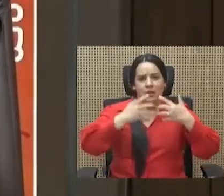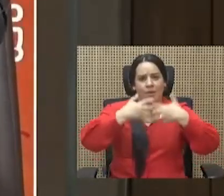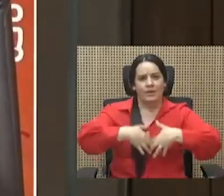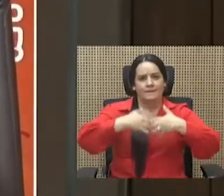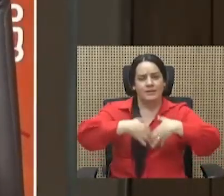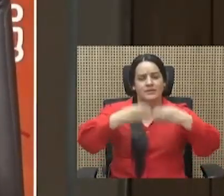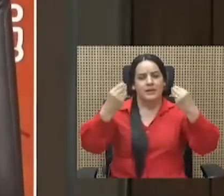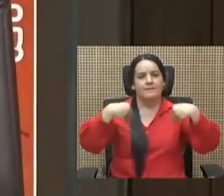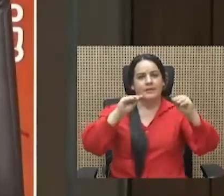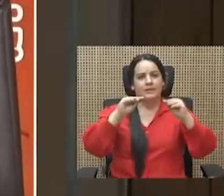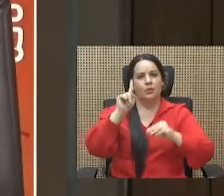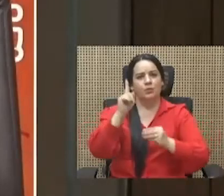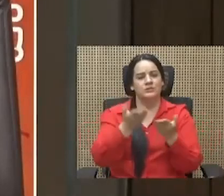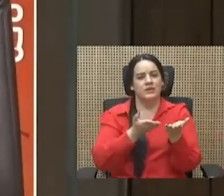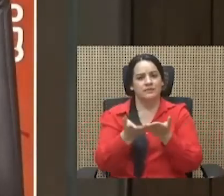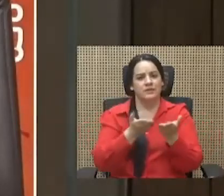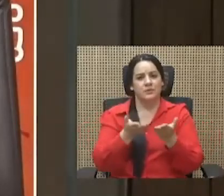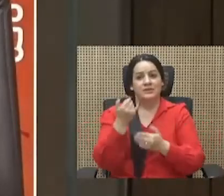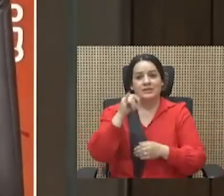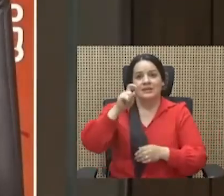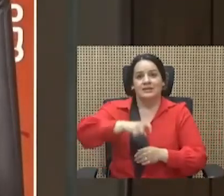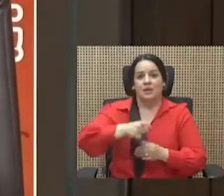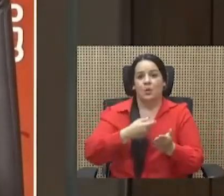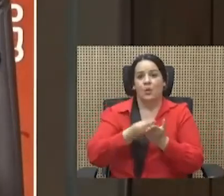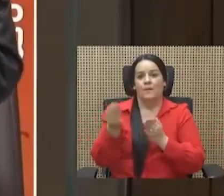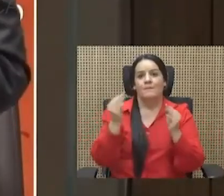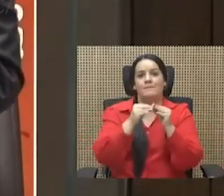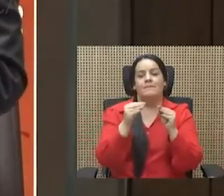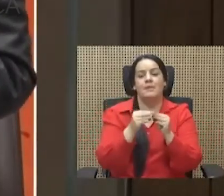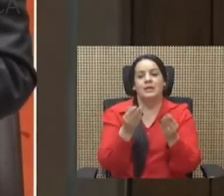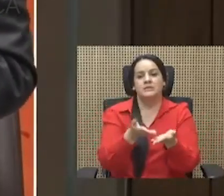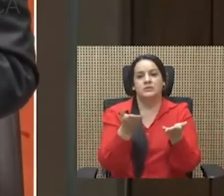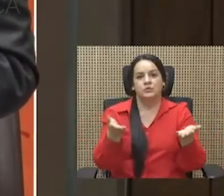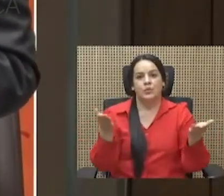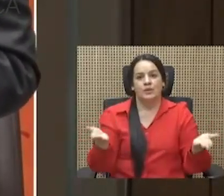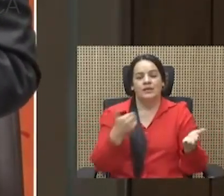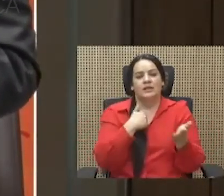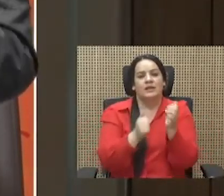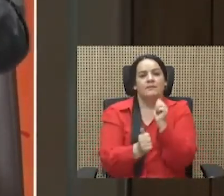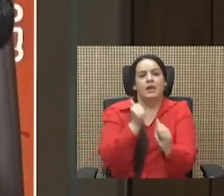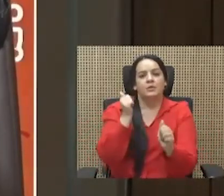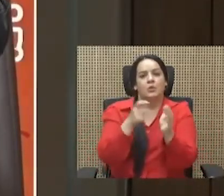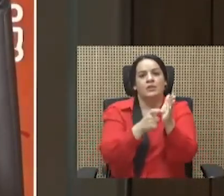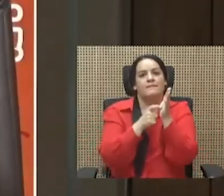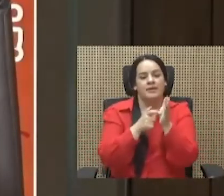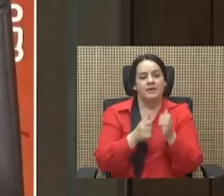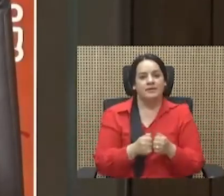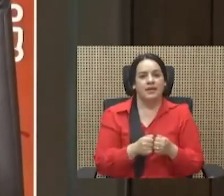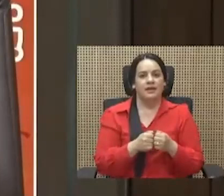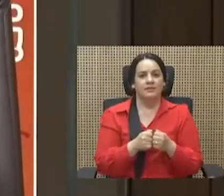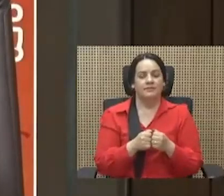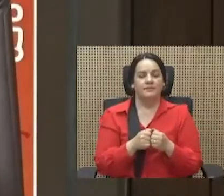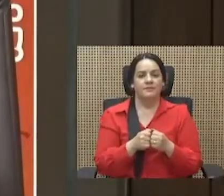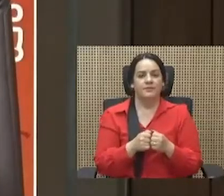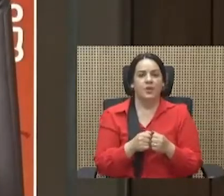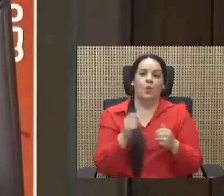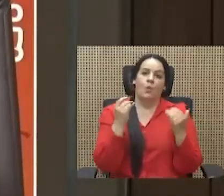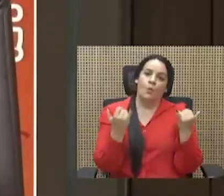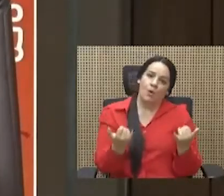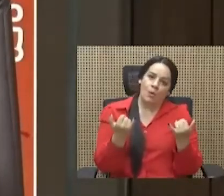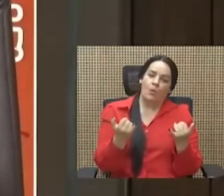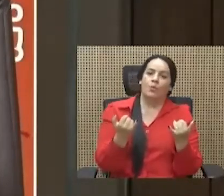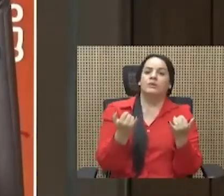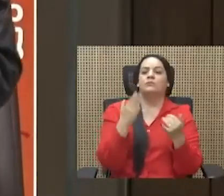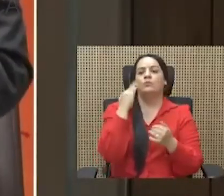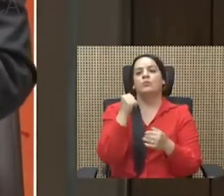si necesita comprar más insumos es porque tiene una mayor demanda. O en este caso porque hicieron un pésimo manejo de la